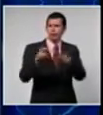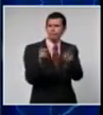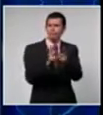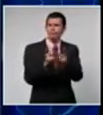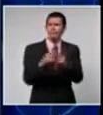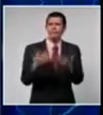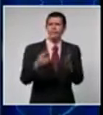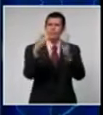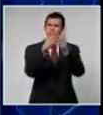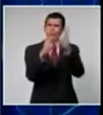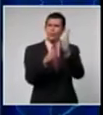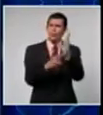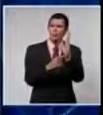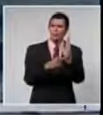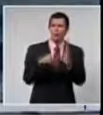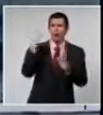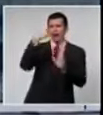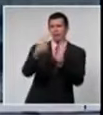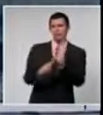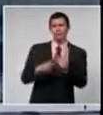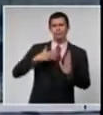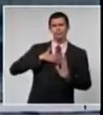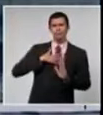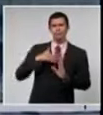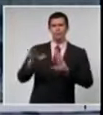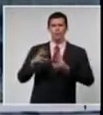muy peculiar a esa nación.